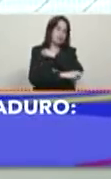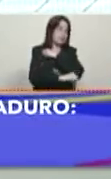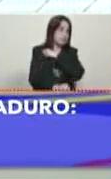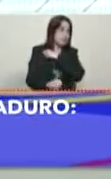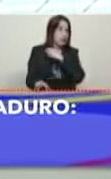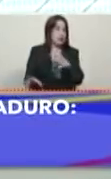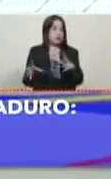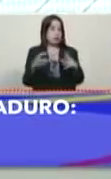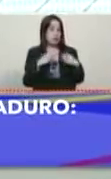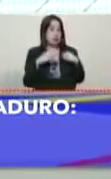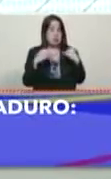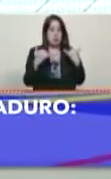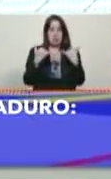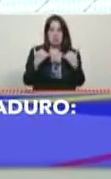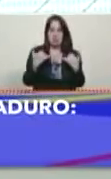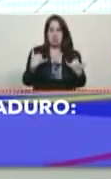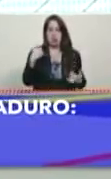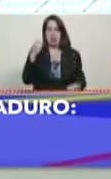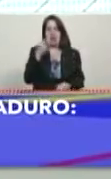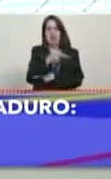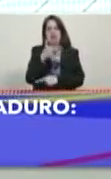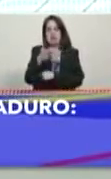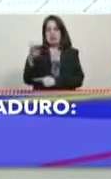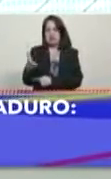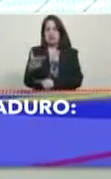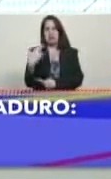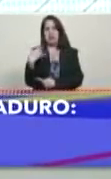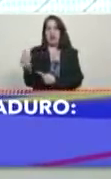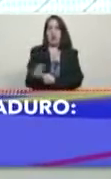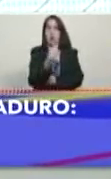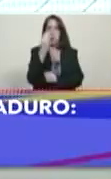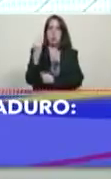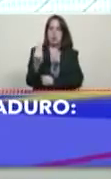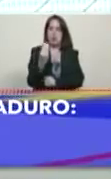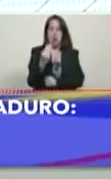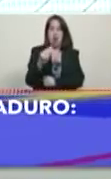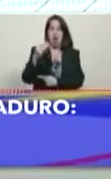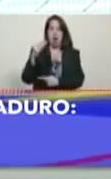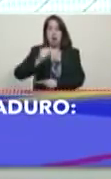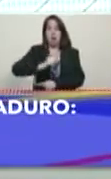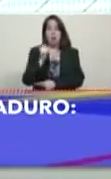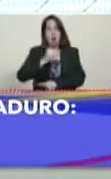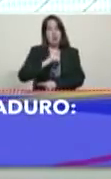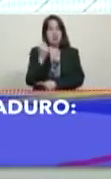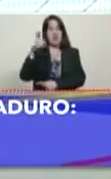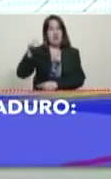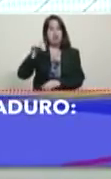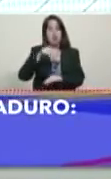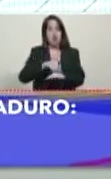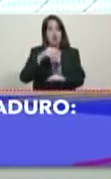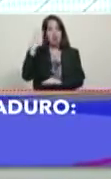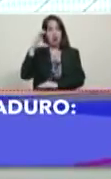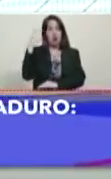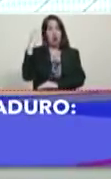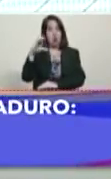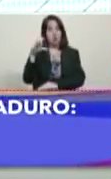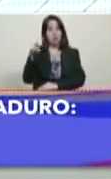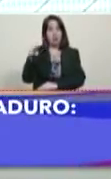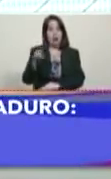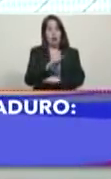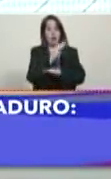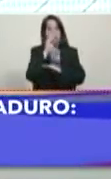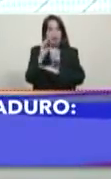asumen como delincuentes y asesinos protegidos por la policía nacional de colombia cometiendo